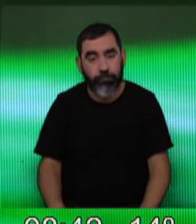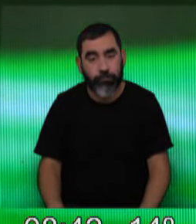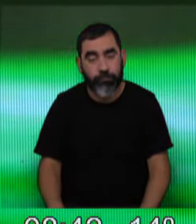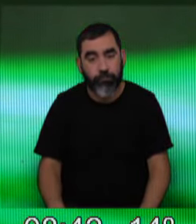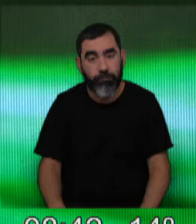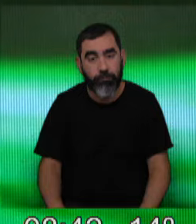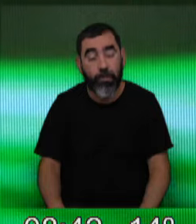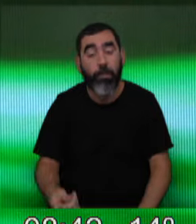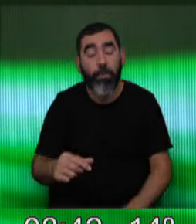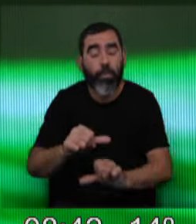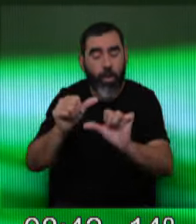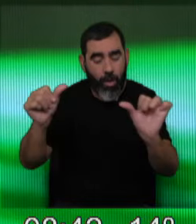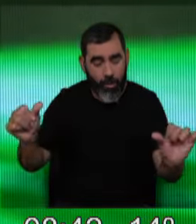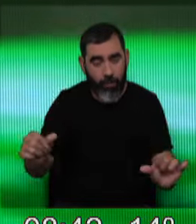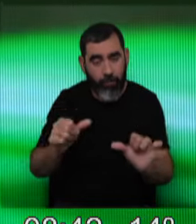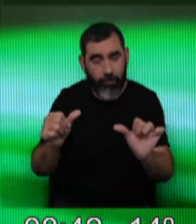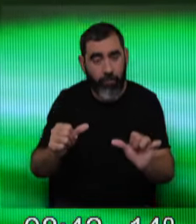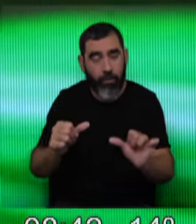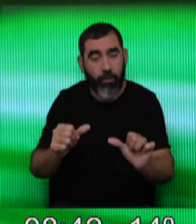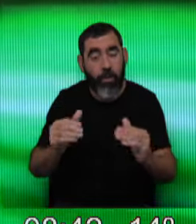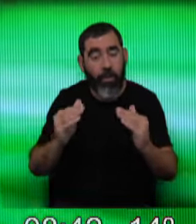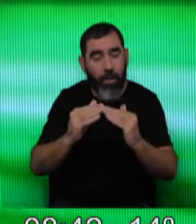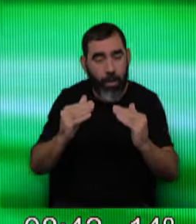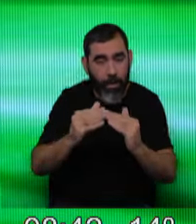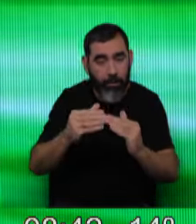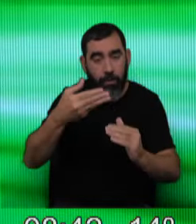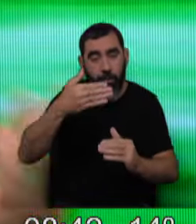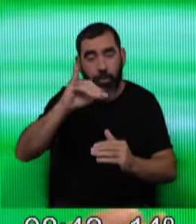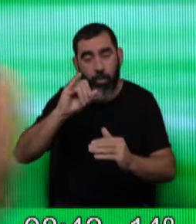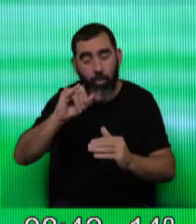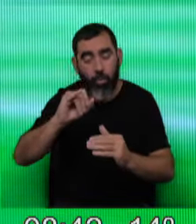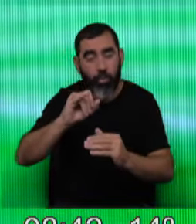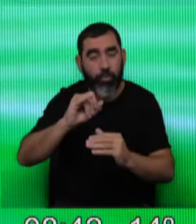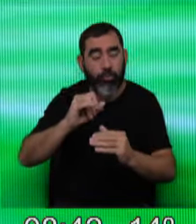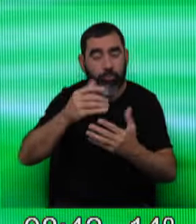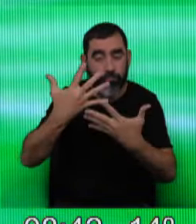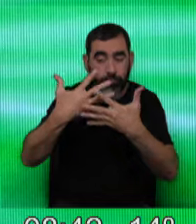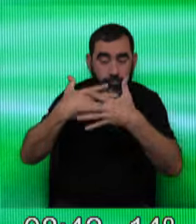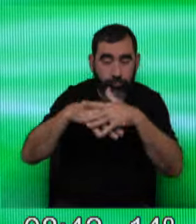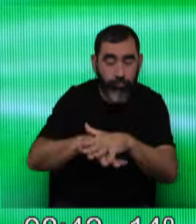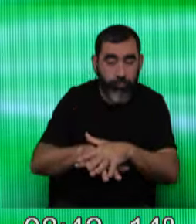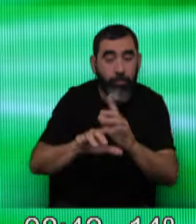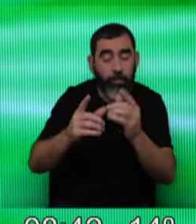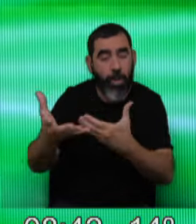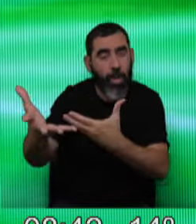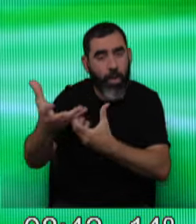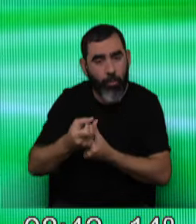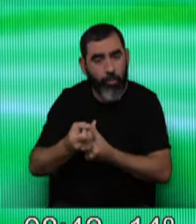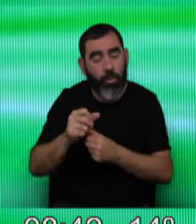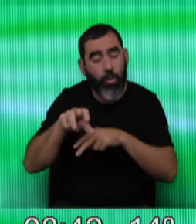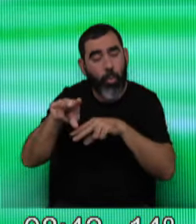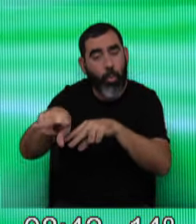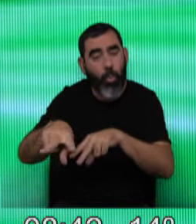tomamos la actividad con las biocasas y tratamos de incluir todo, ¿no? Con FAU, también nos han apoyado mucho en el tema de la